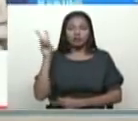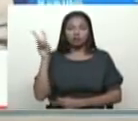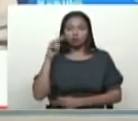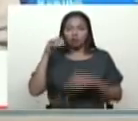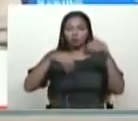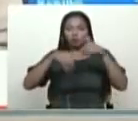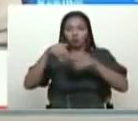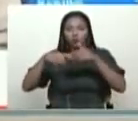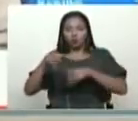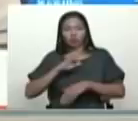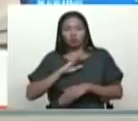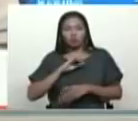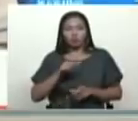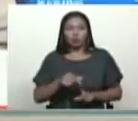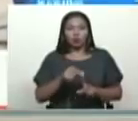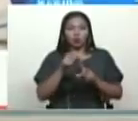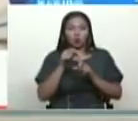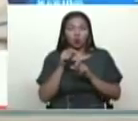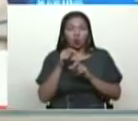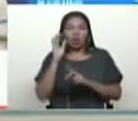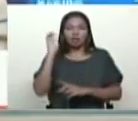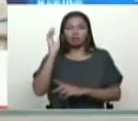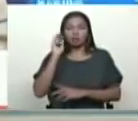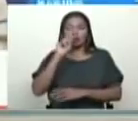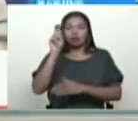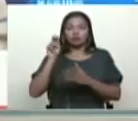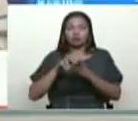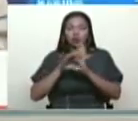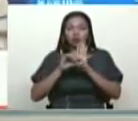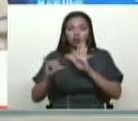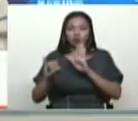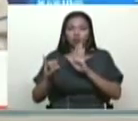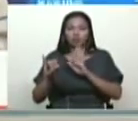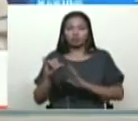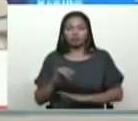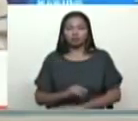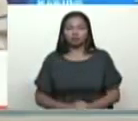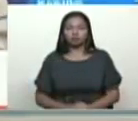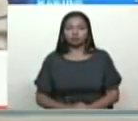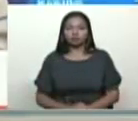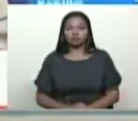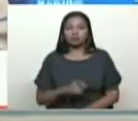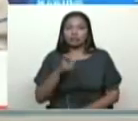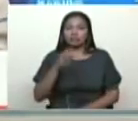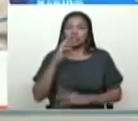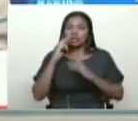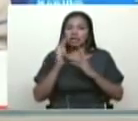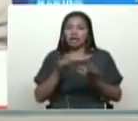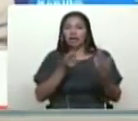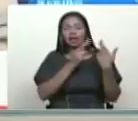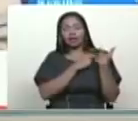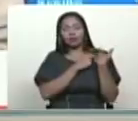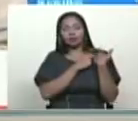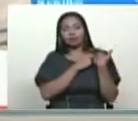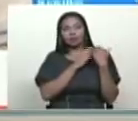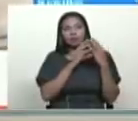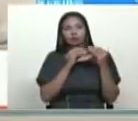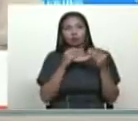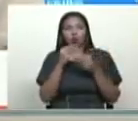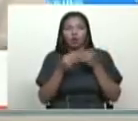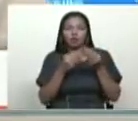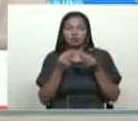voto eligió a la Asamblea Nacional Constituyente, que fue la responsable de